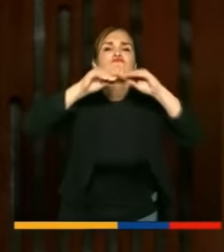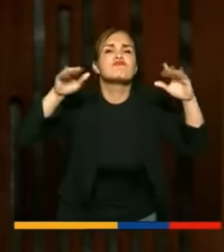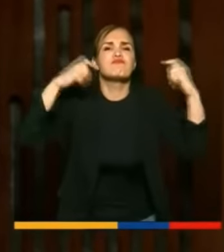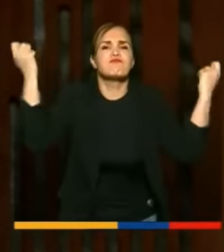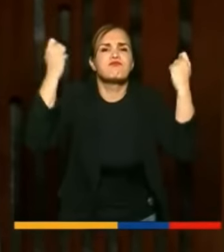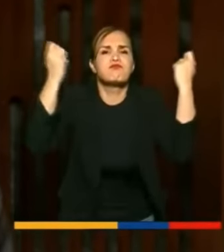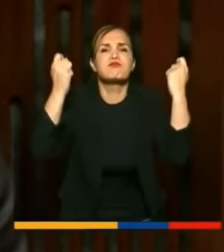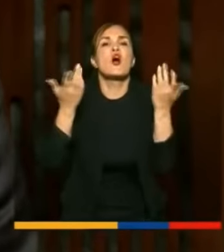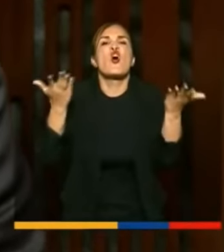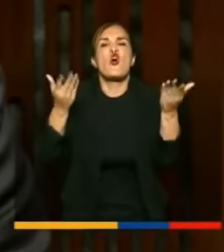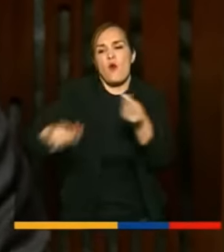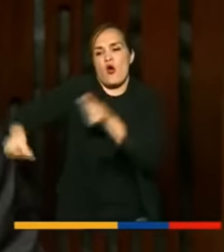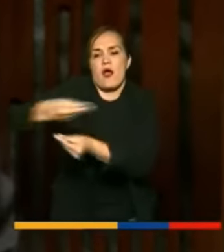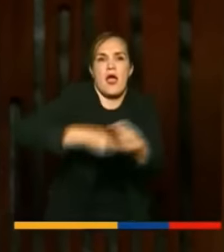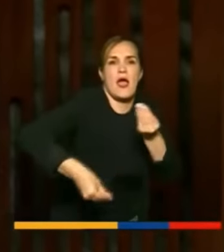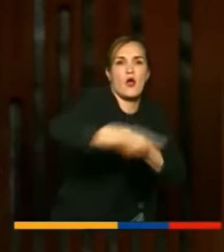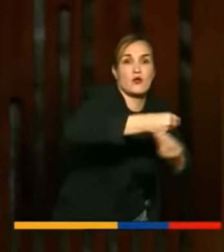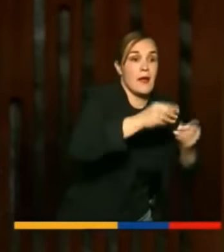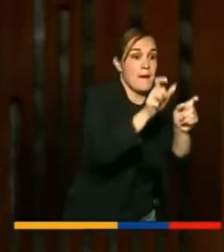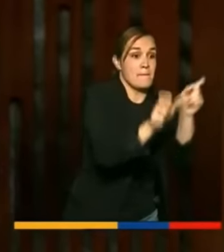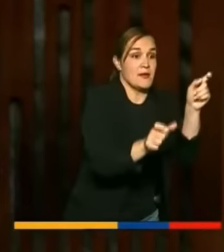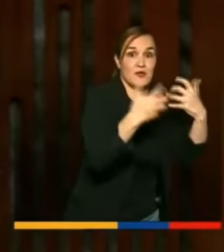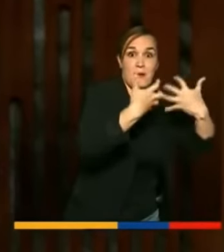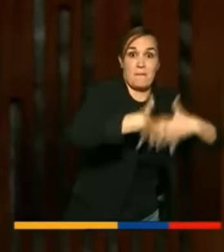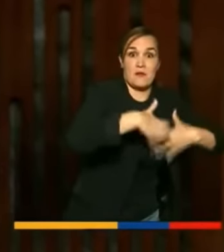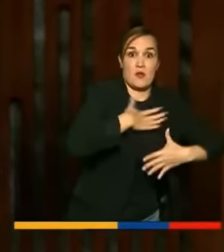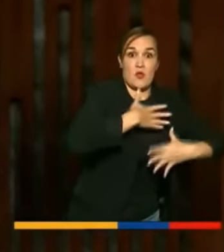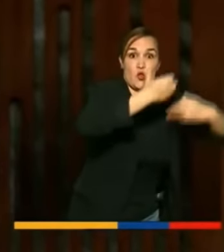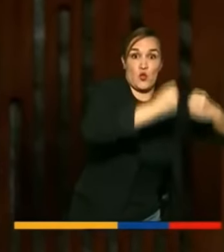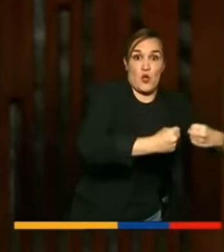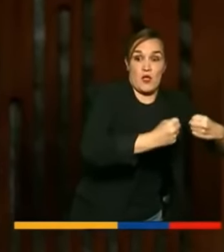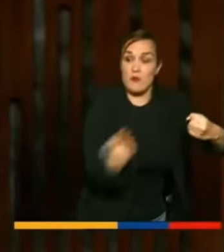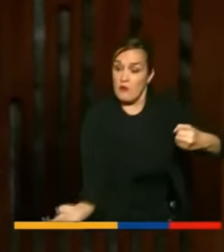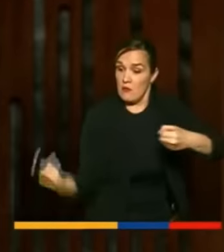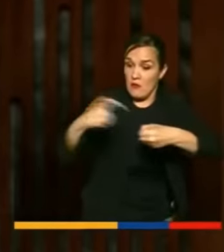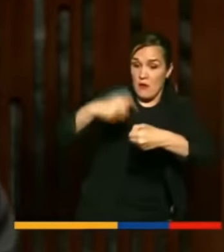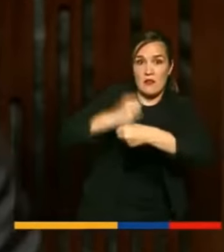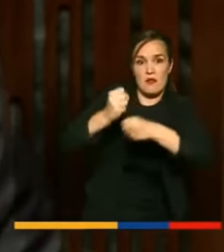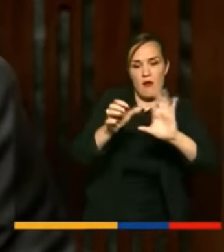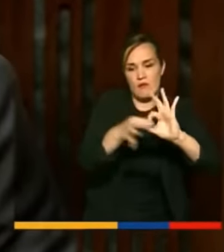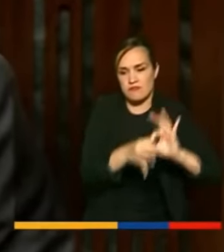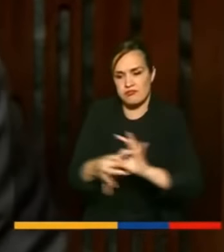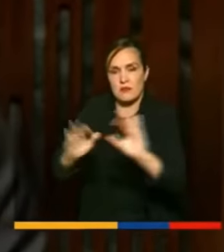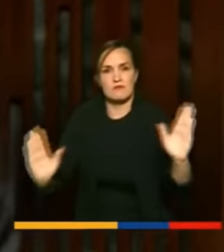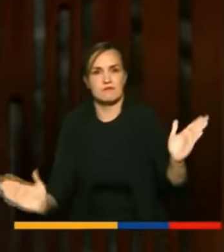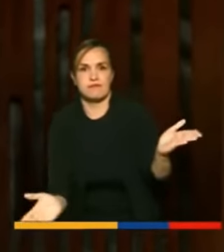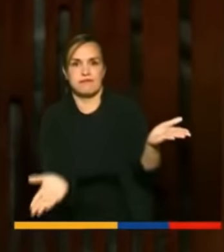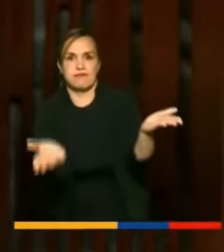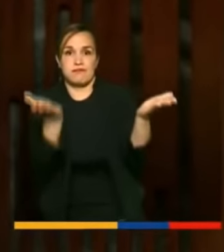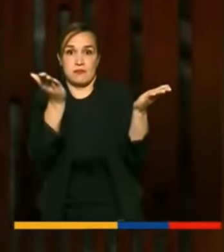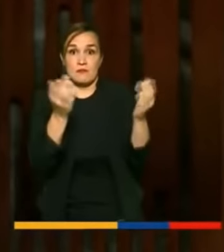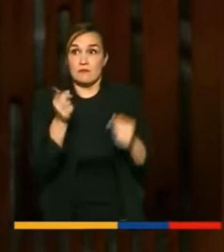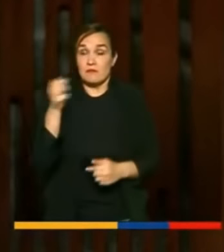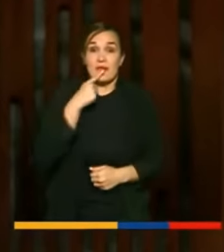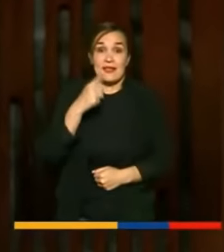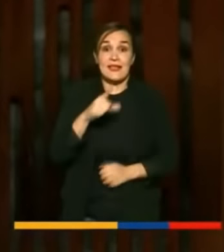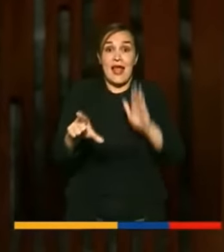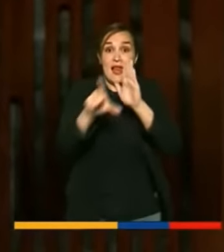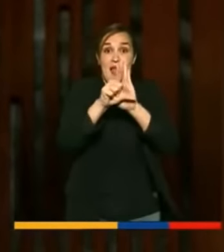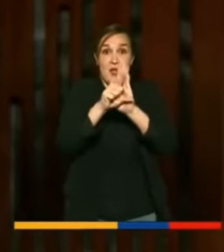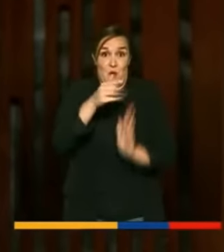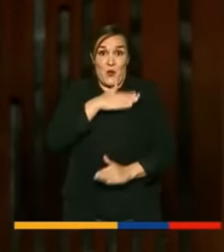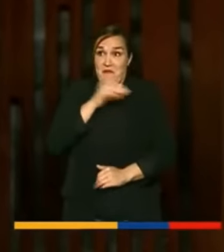fraterna donde trabajadores y empleadores mejoren conjuntamente, como bien usted reconoce con la ley del presidente Uribe ya